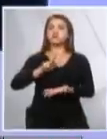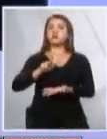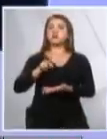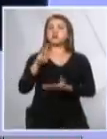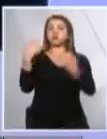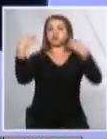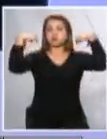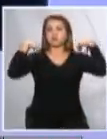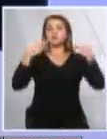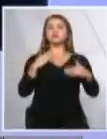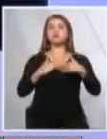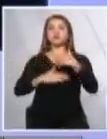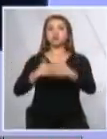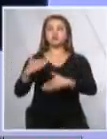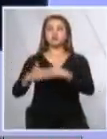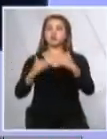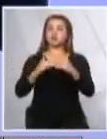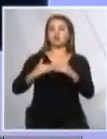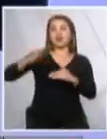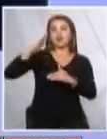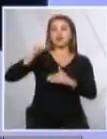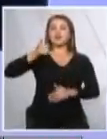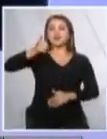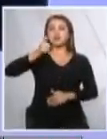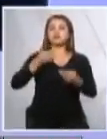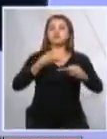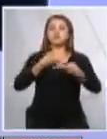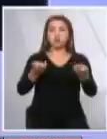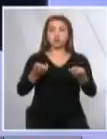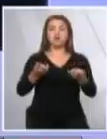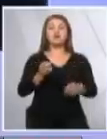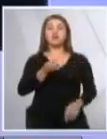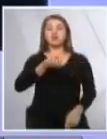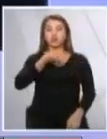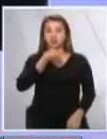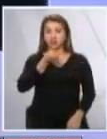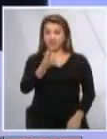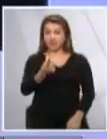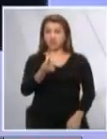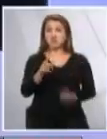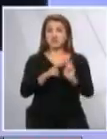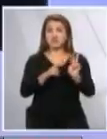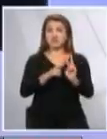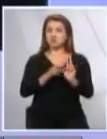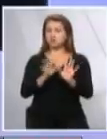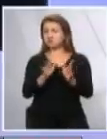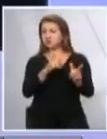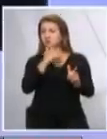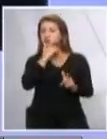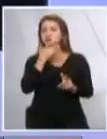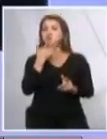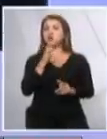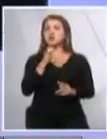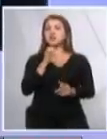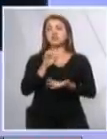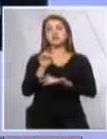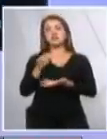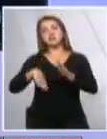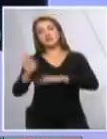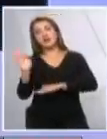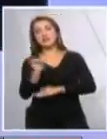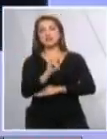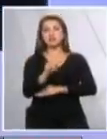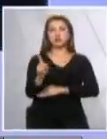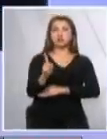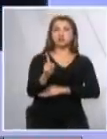su cargo tras un proceso de alta dirección pública en medio de declaraciones que generaron suspicacias en términos de si se va o no a